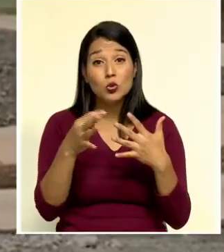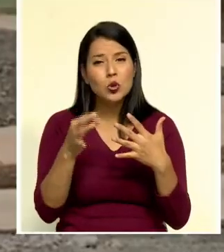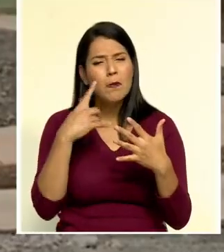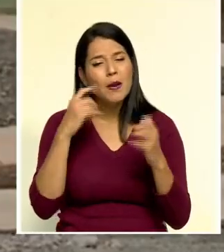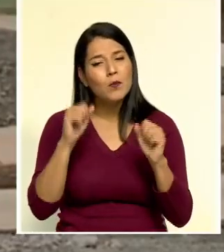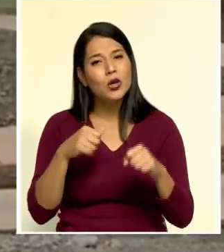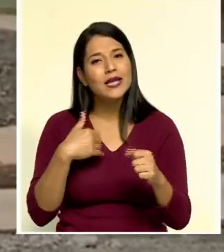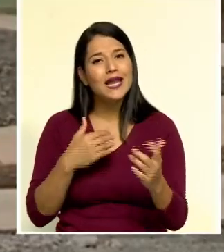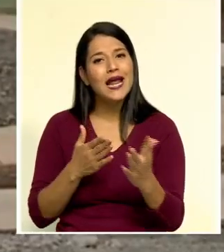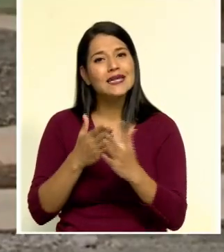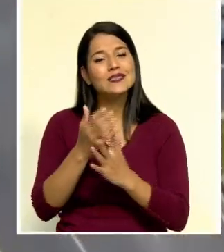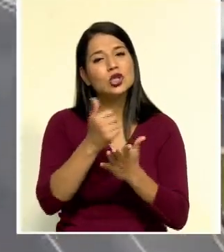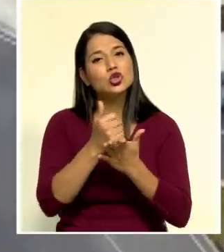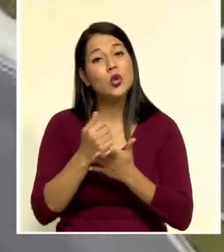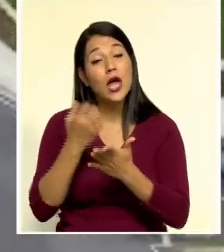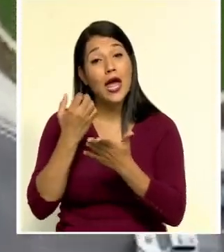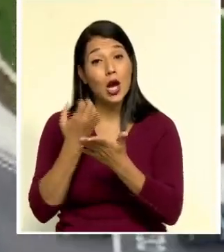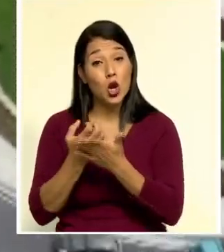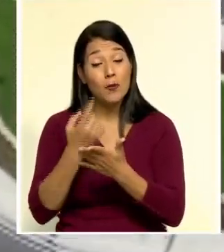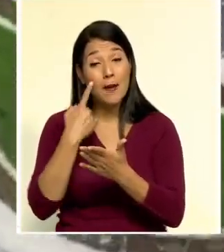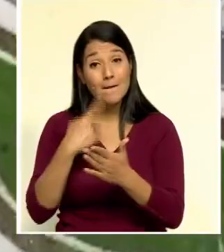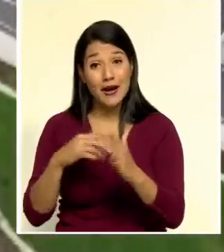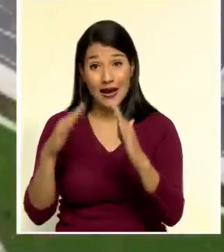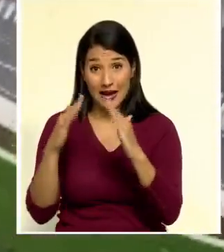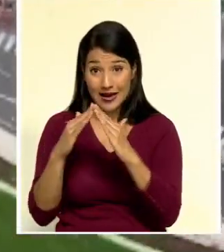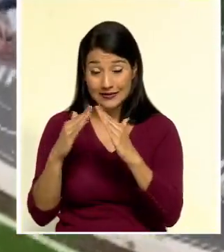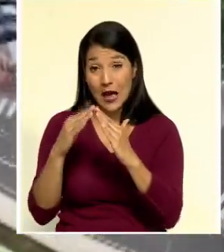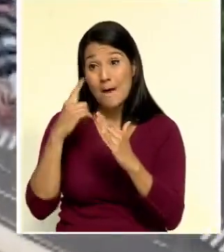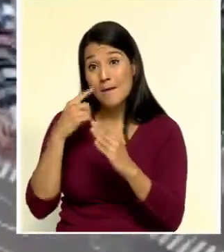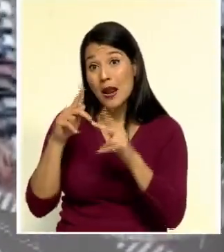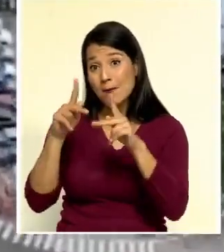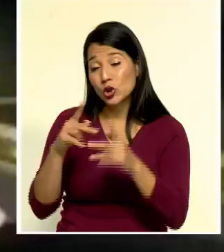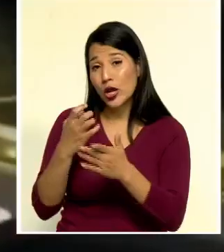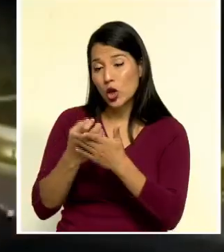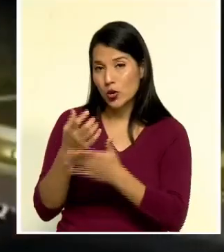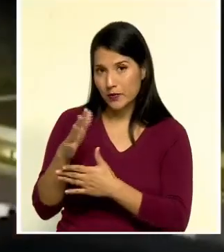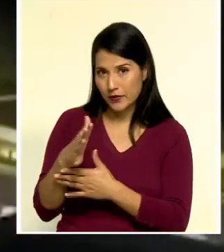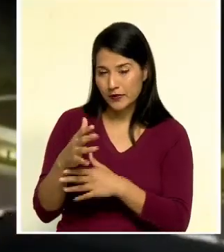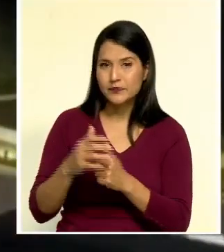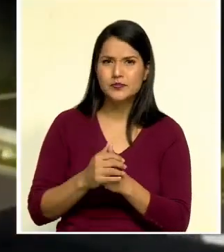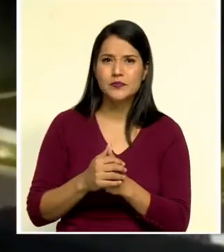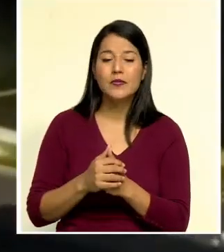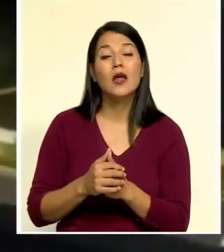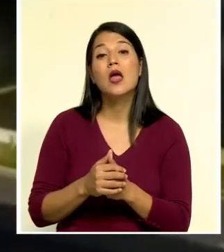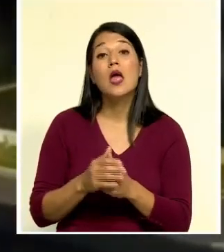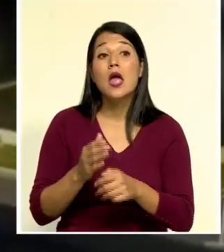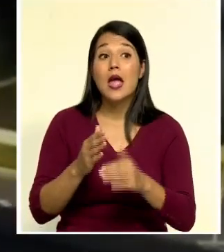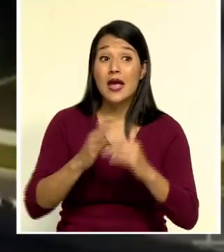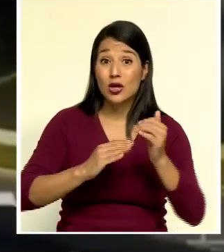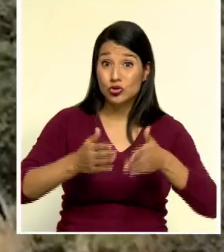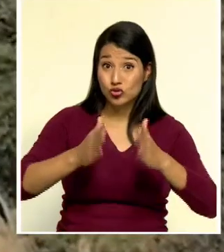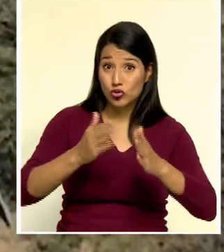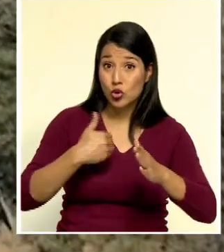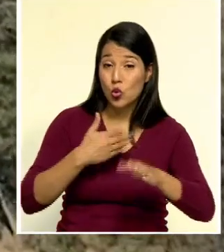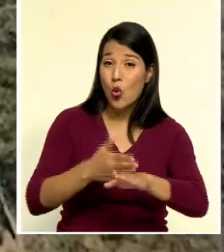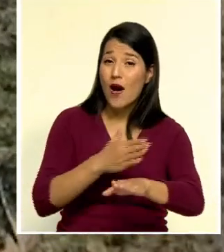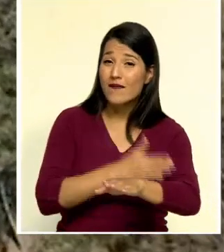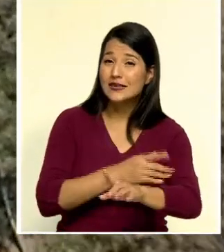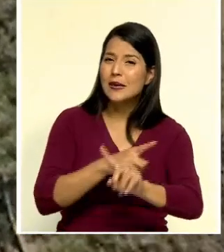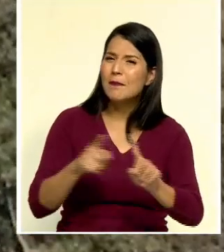de vivienda a clase media. Carazo añadió que en el tema de obra pública hubo avances considerables, pero también quedan